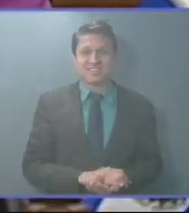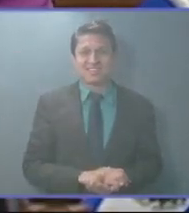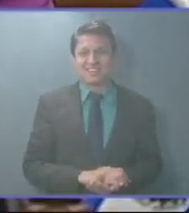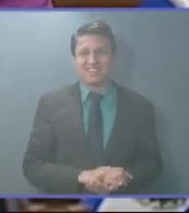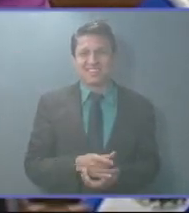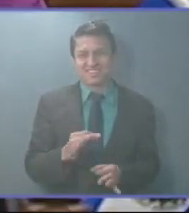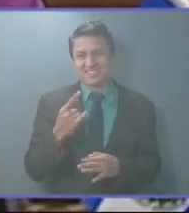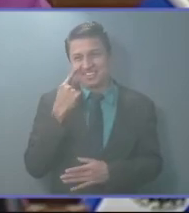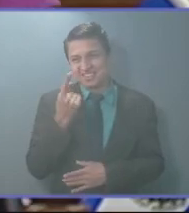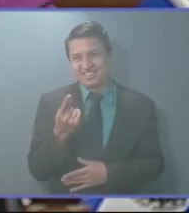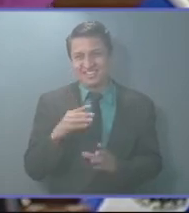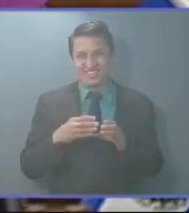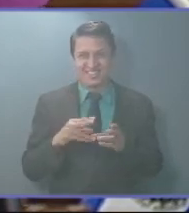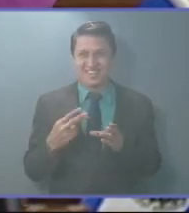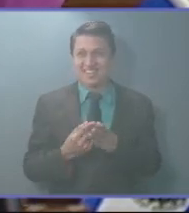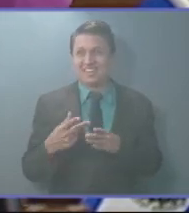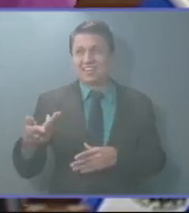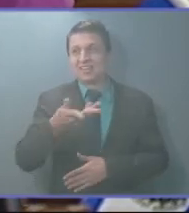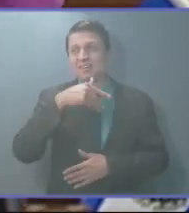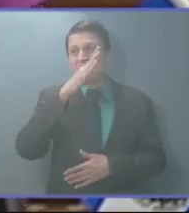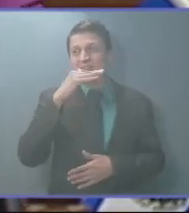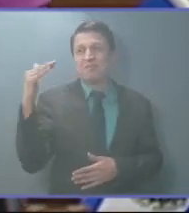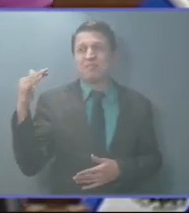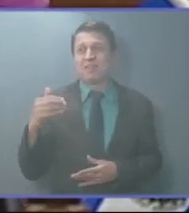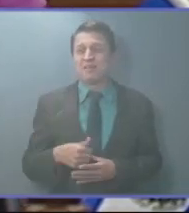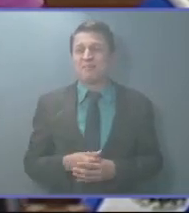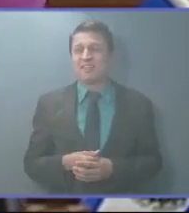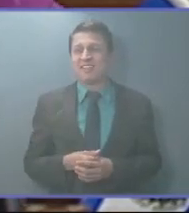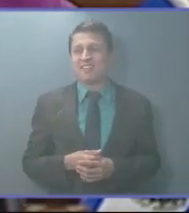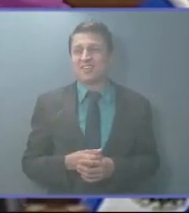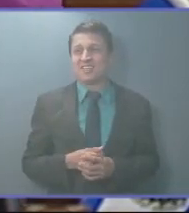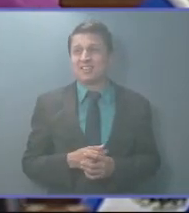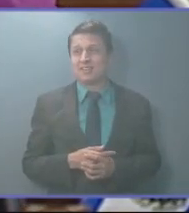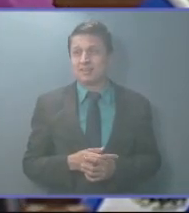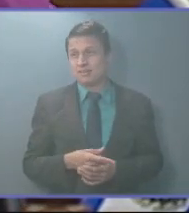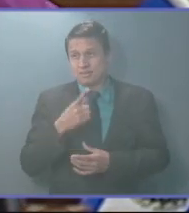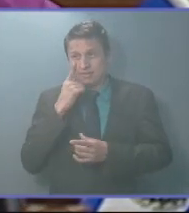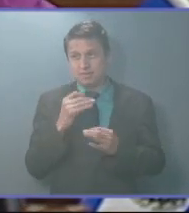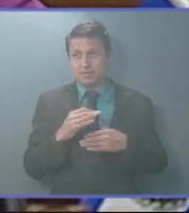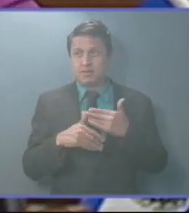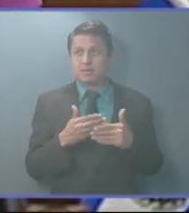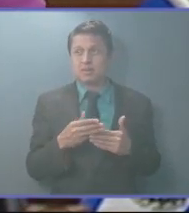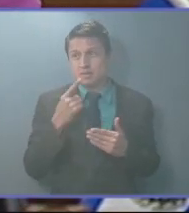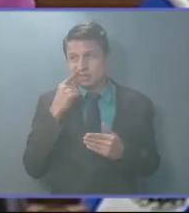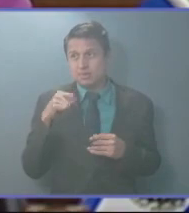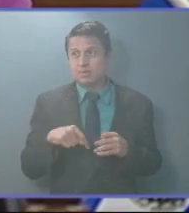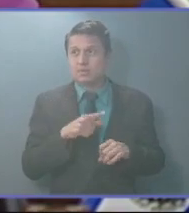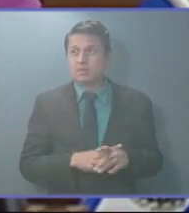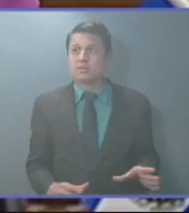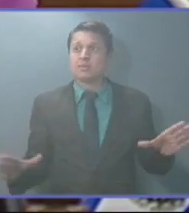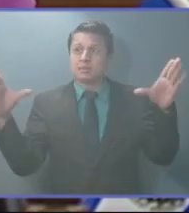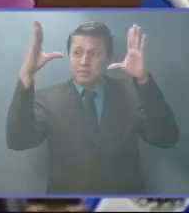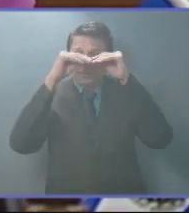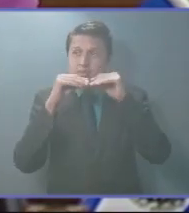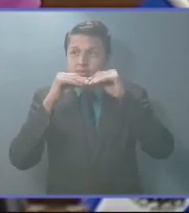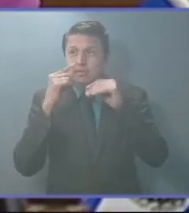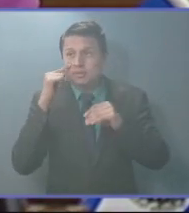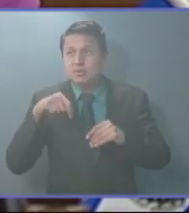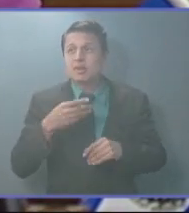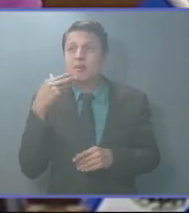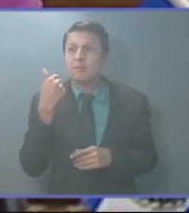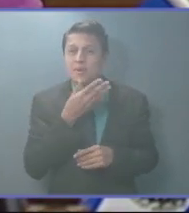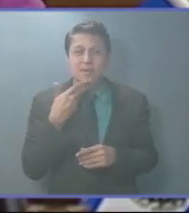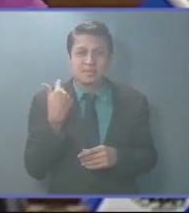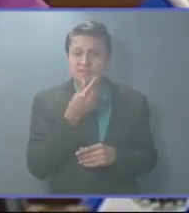y comunidad internacional que está pendientes de esta noche lo que está sucediendo en este